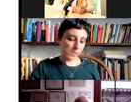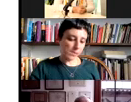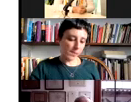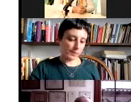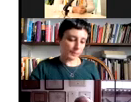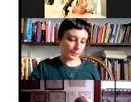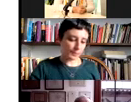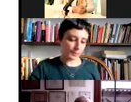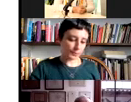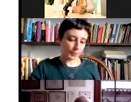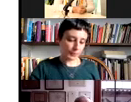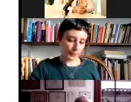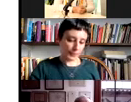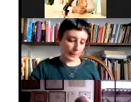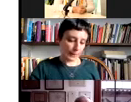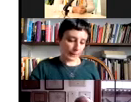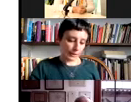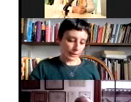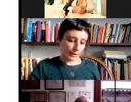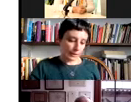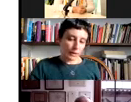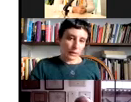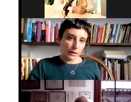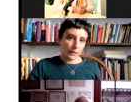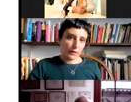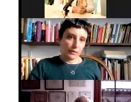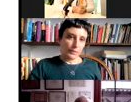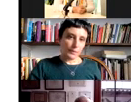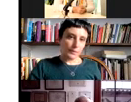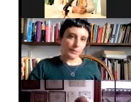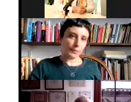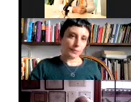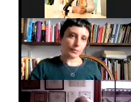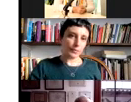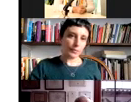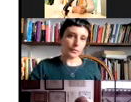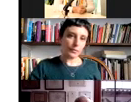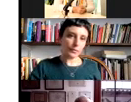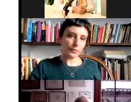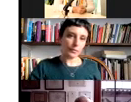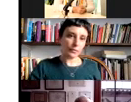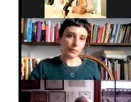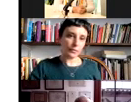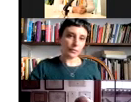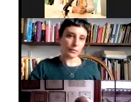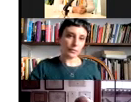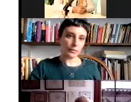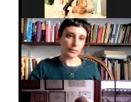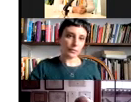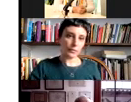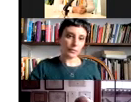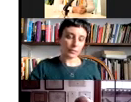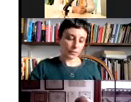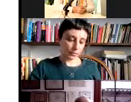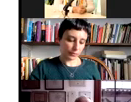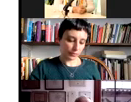las actividades que teníamos presenciales, campamentos, talleres, transformar en online, no